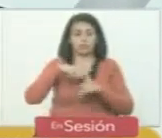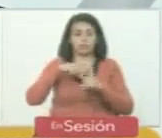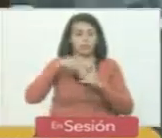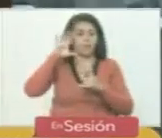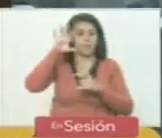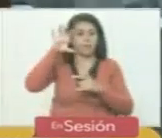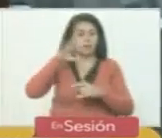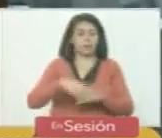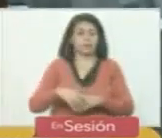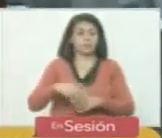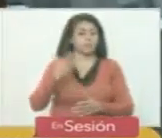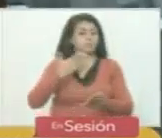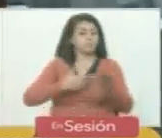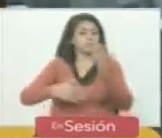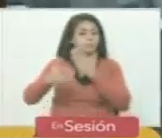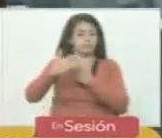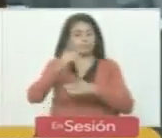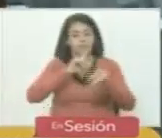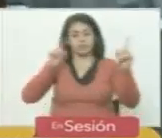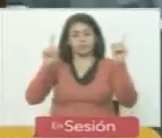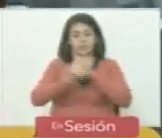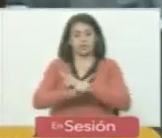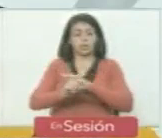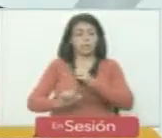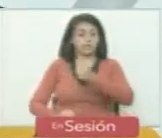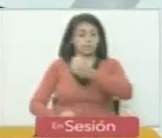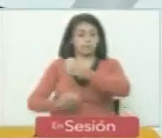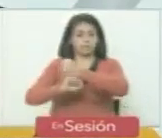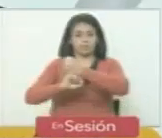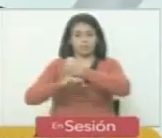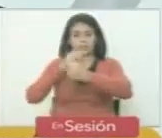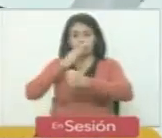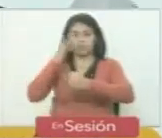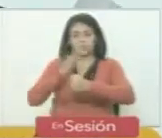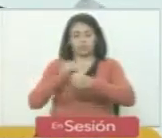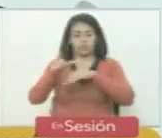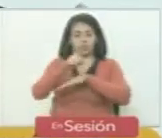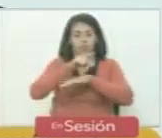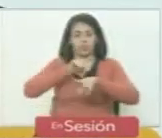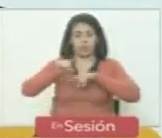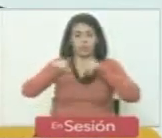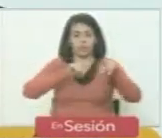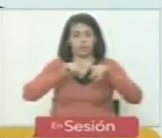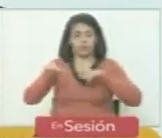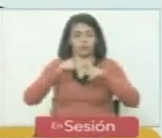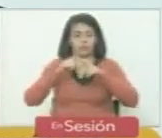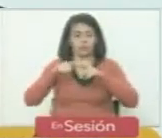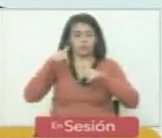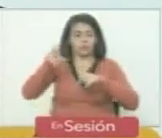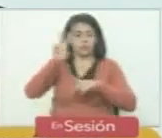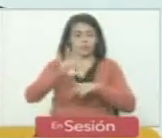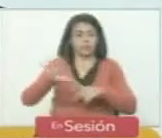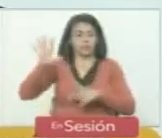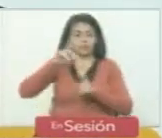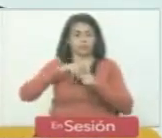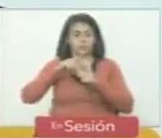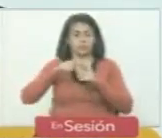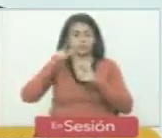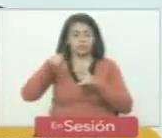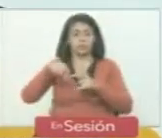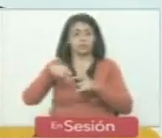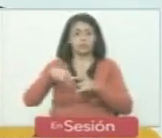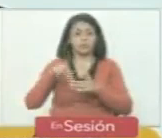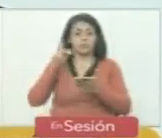patria, convirtiéndose en un pilar que garantiza la gobernabilidad del Estado venezolano desde